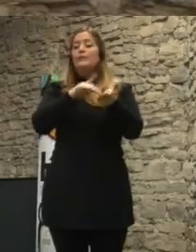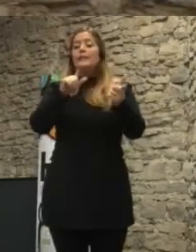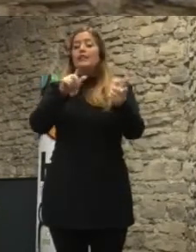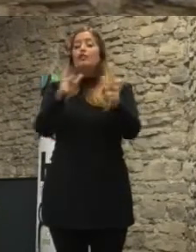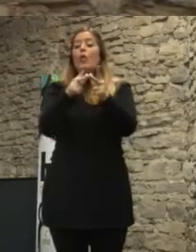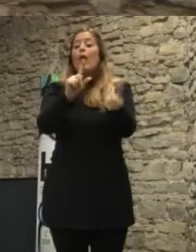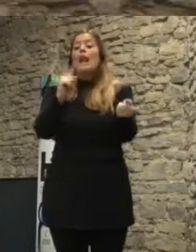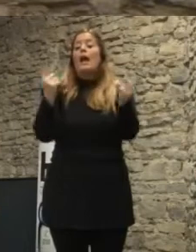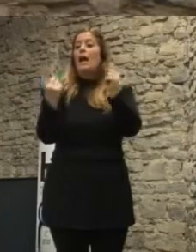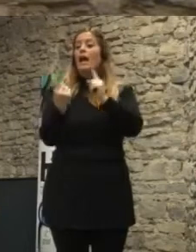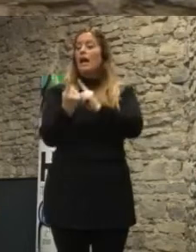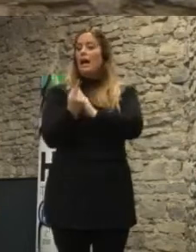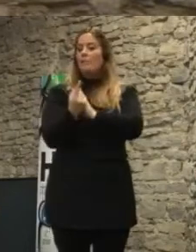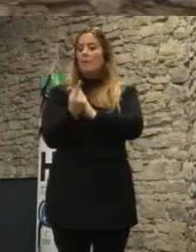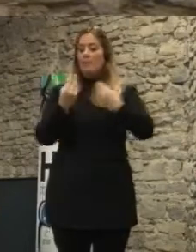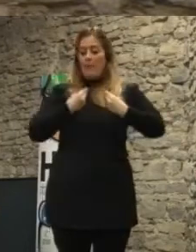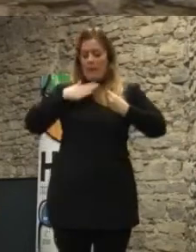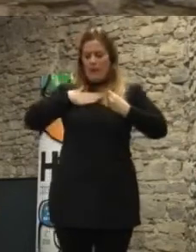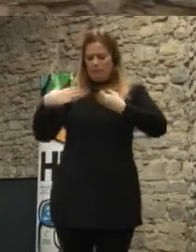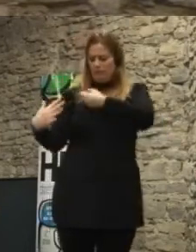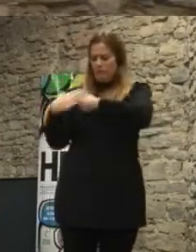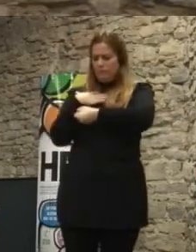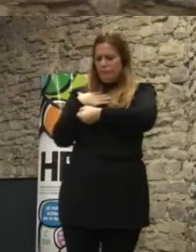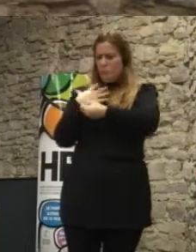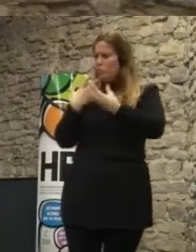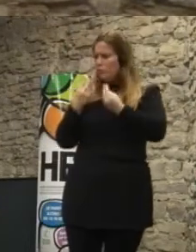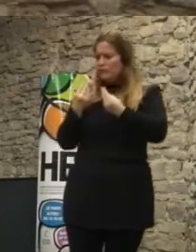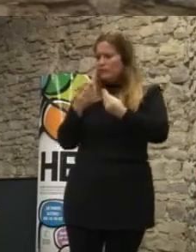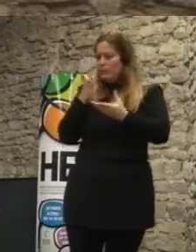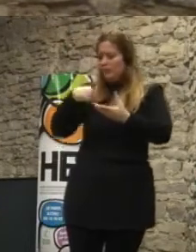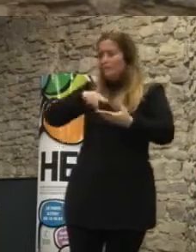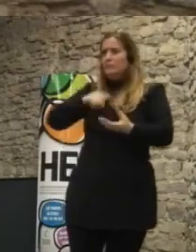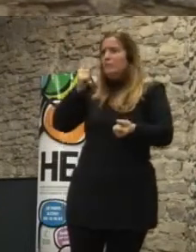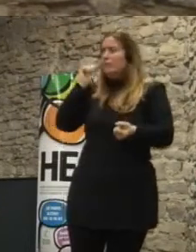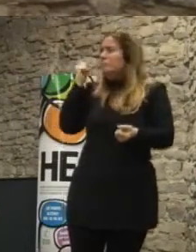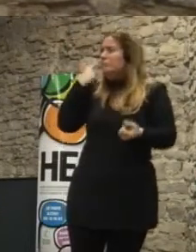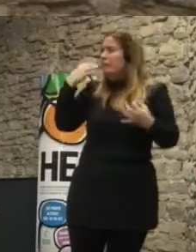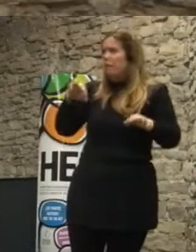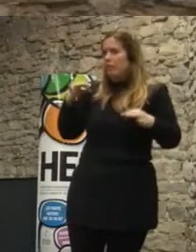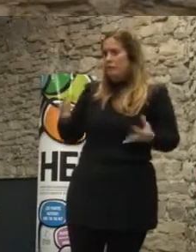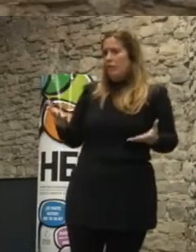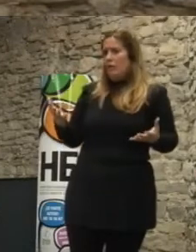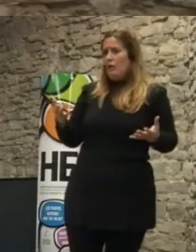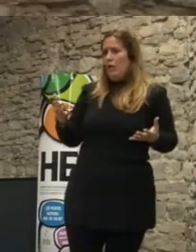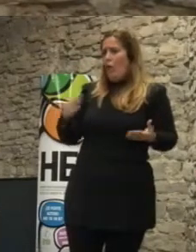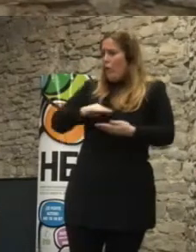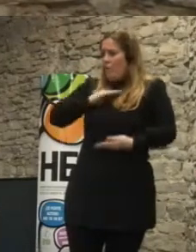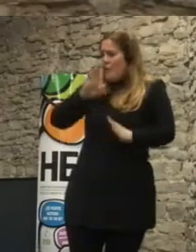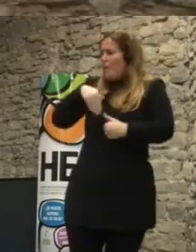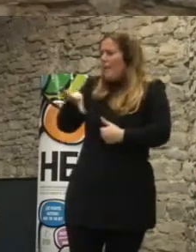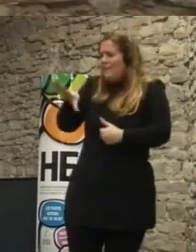tiene una trascendencia sobre nuestras vidas que no percibimos o que no somos capaces, a lo mejor, de interpretar o de